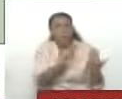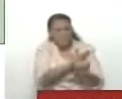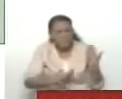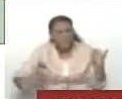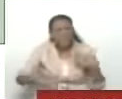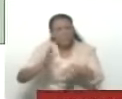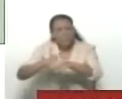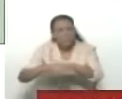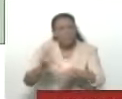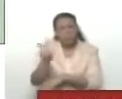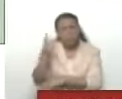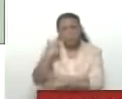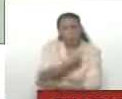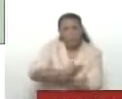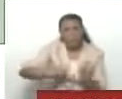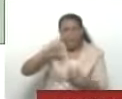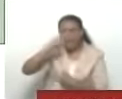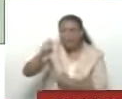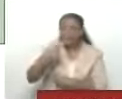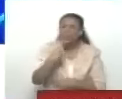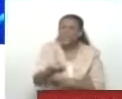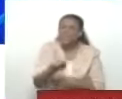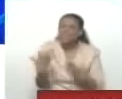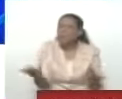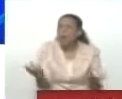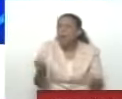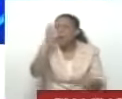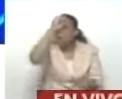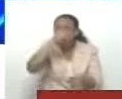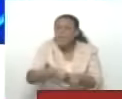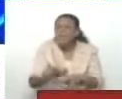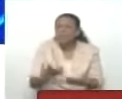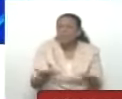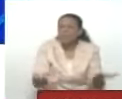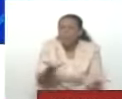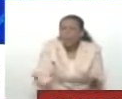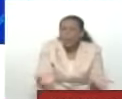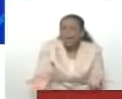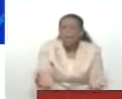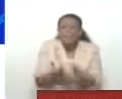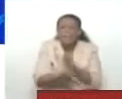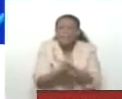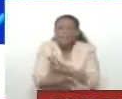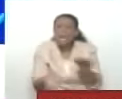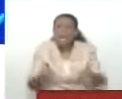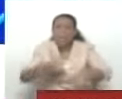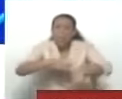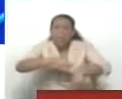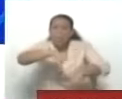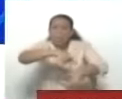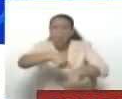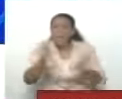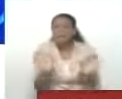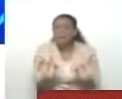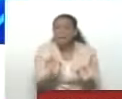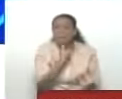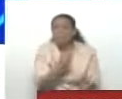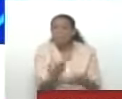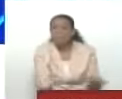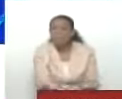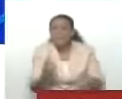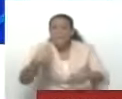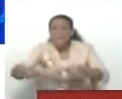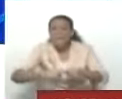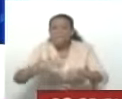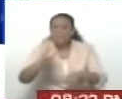presidentes, su gobierno, usted mismo se pronunció, pero quisiéramos saber la perspectiva que tiene, ya pasadas unas horas y además con declaraciones muy